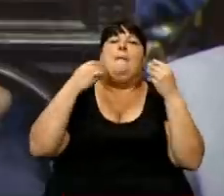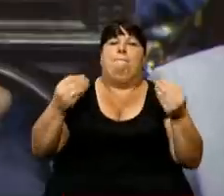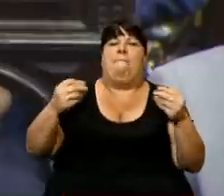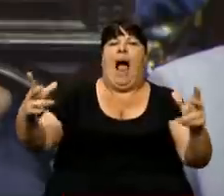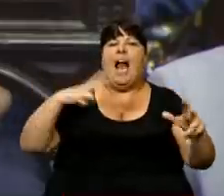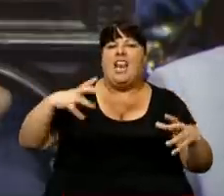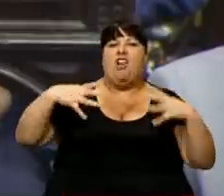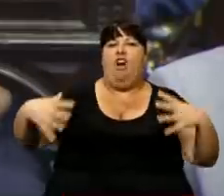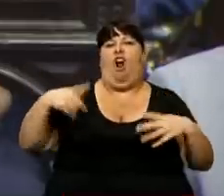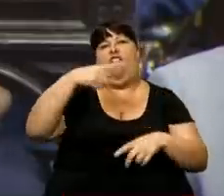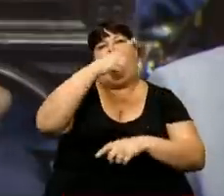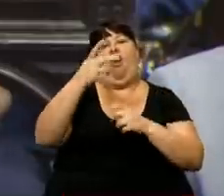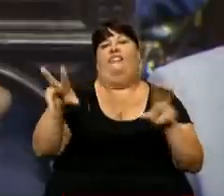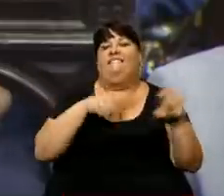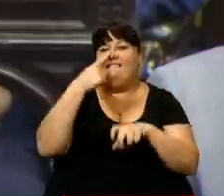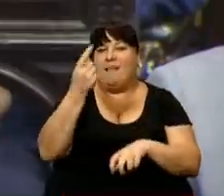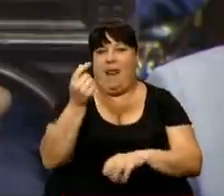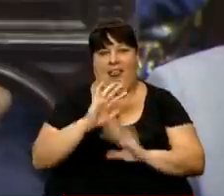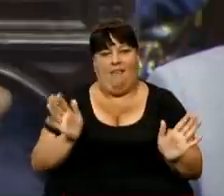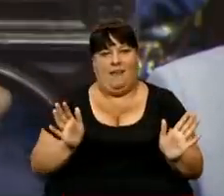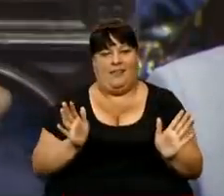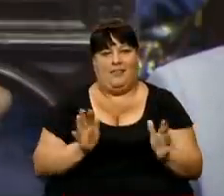de plata los usureros.